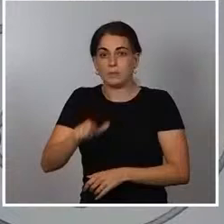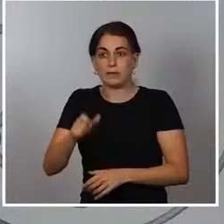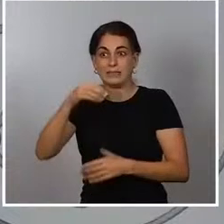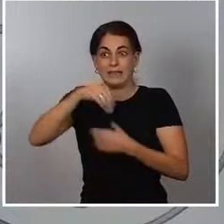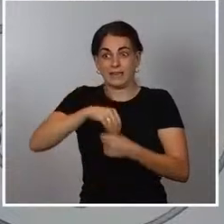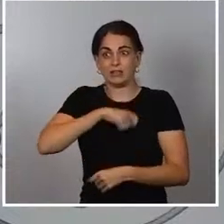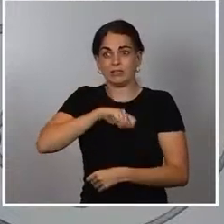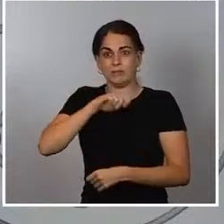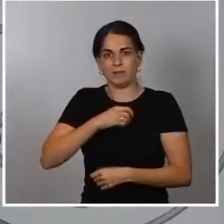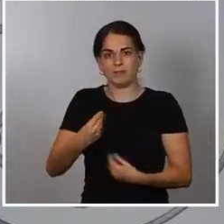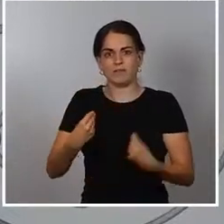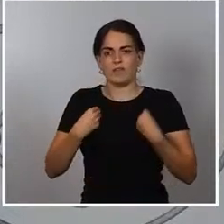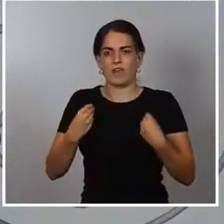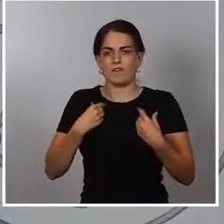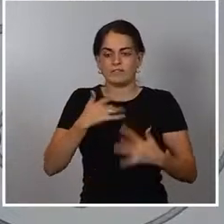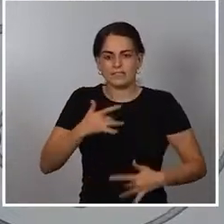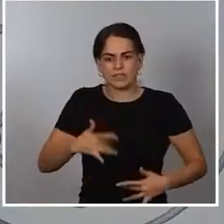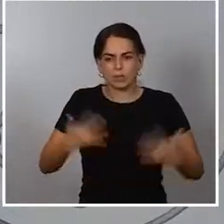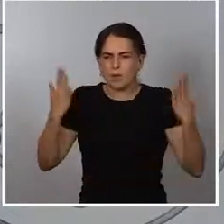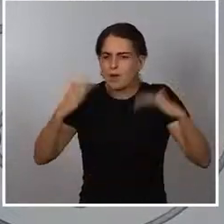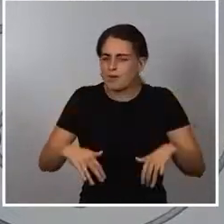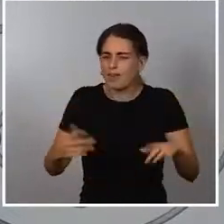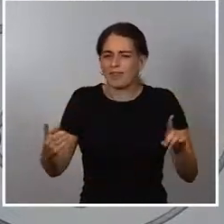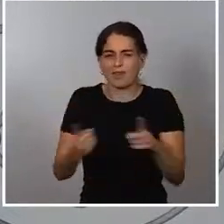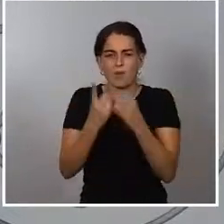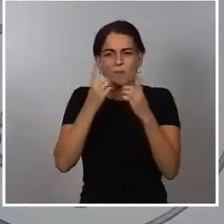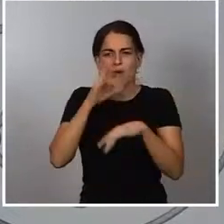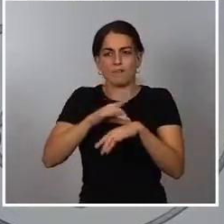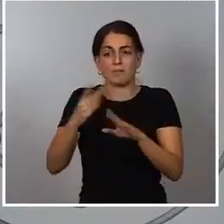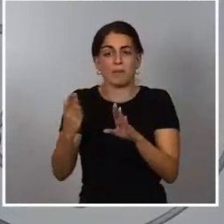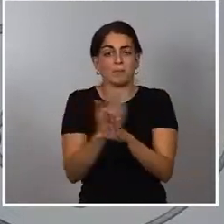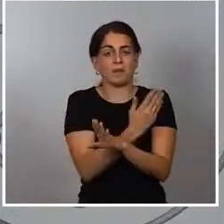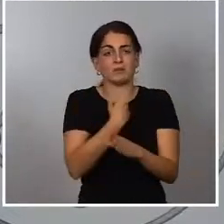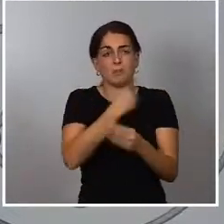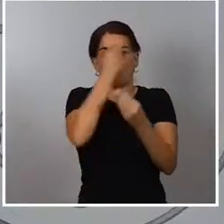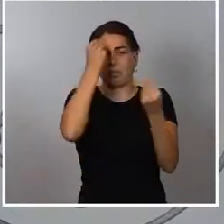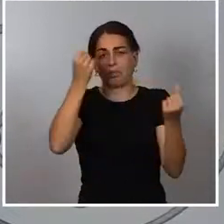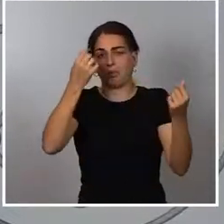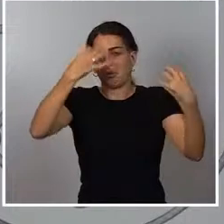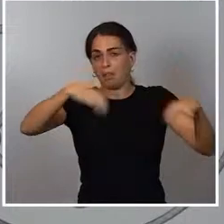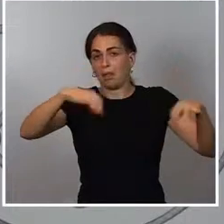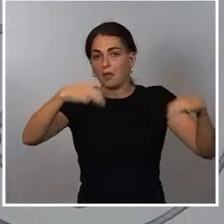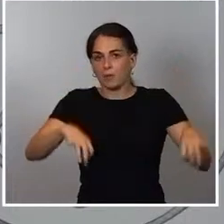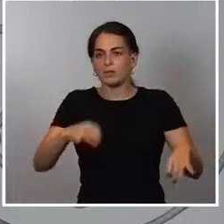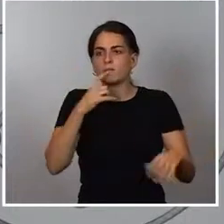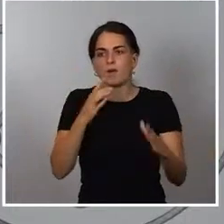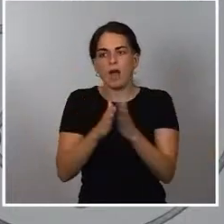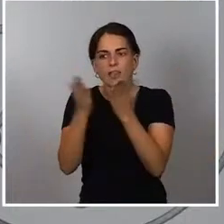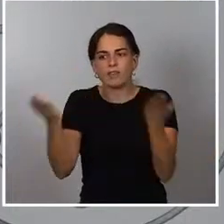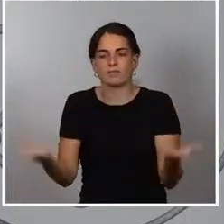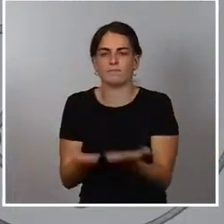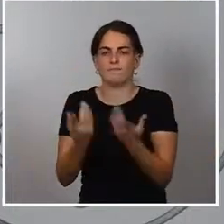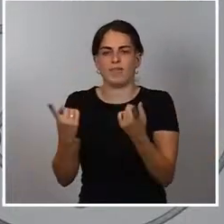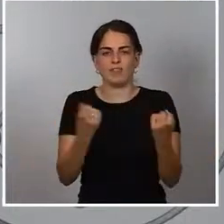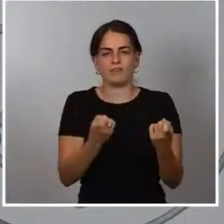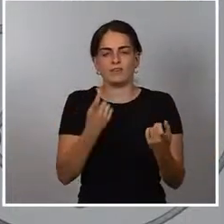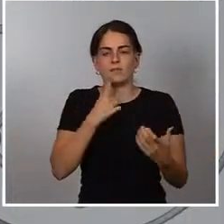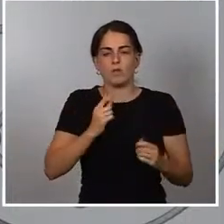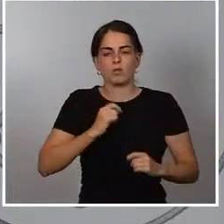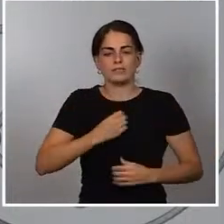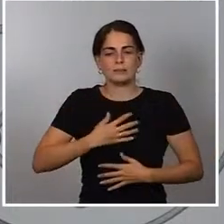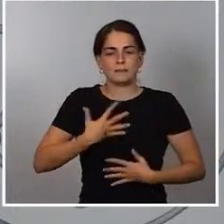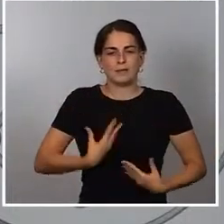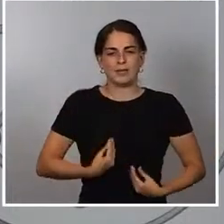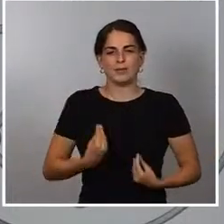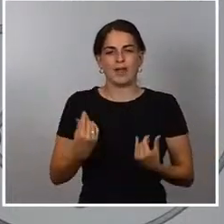asintomáticos cuando pasan la enfermedad pero pueden contagiar a los demás sabemos ese ese espíritu solidario y por tanto les pedimos que sean